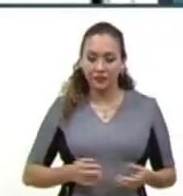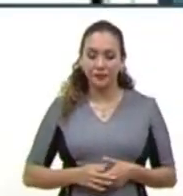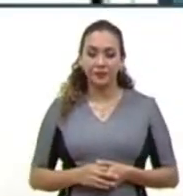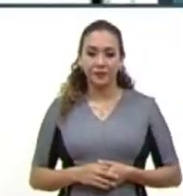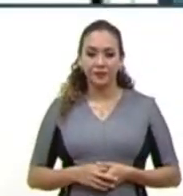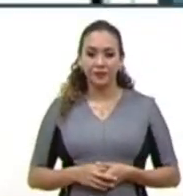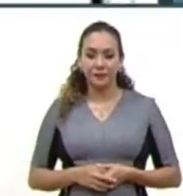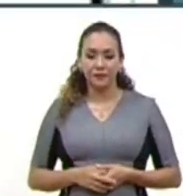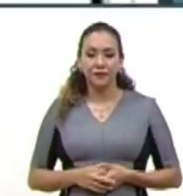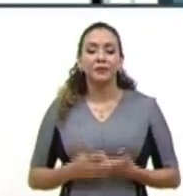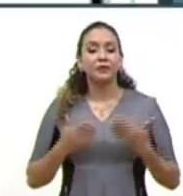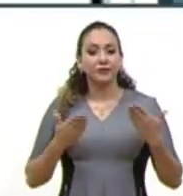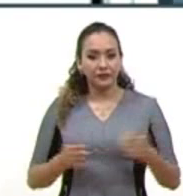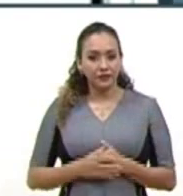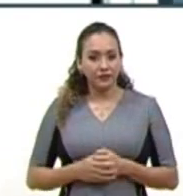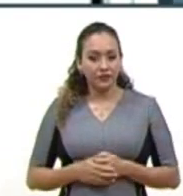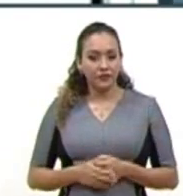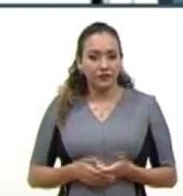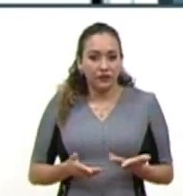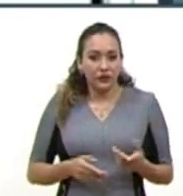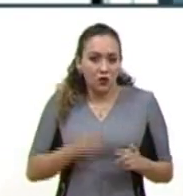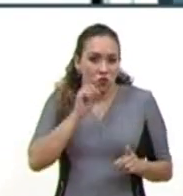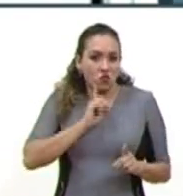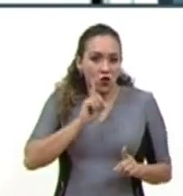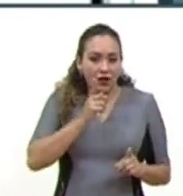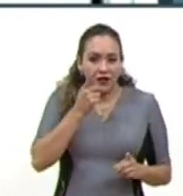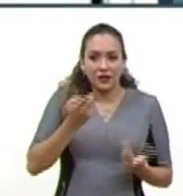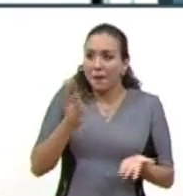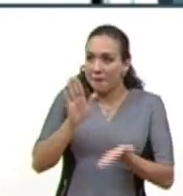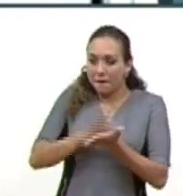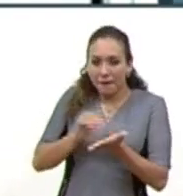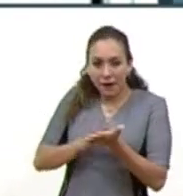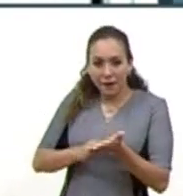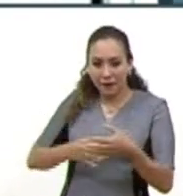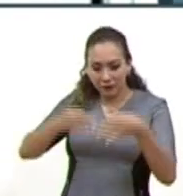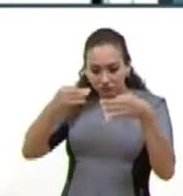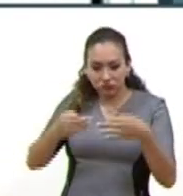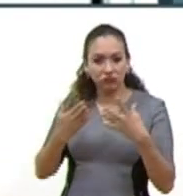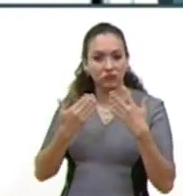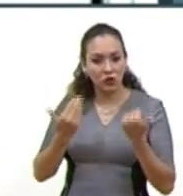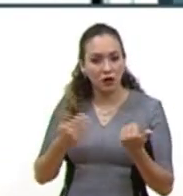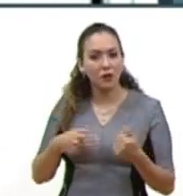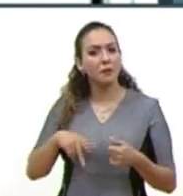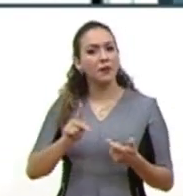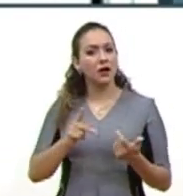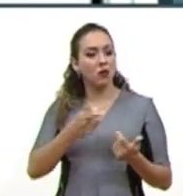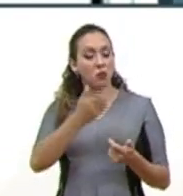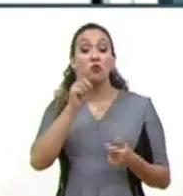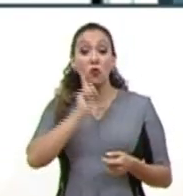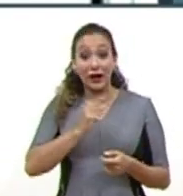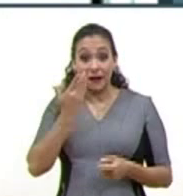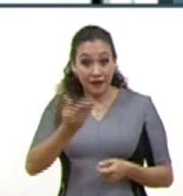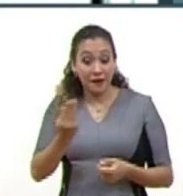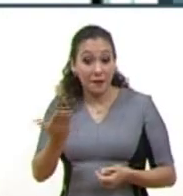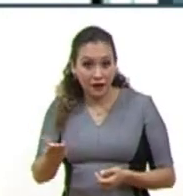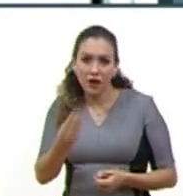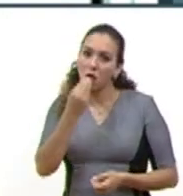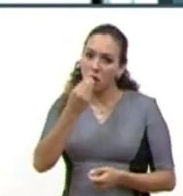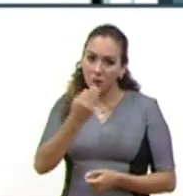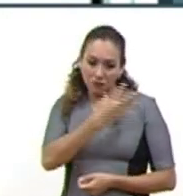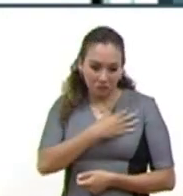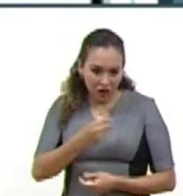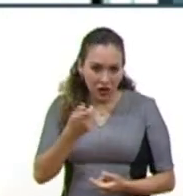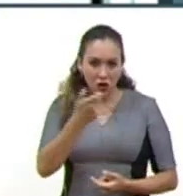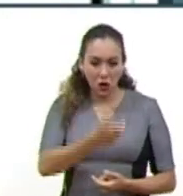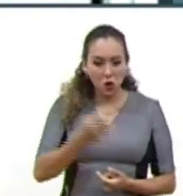En el sentido de que la actora carece para tener la calidad de acreedora alimenticia, toda vez que puede bastarse por sí misma